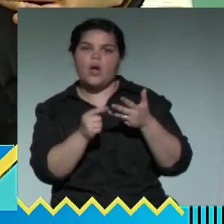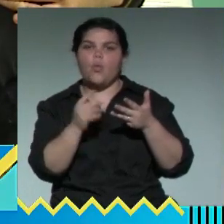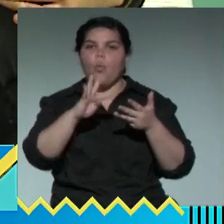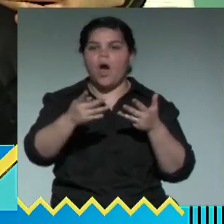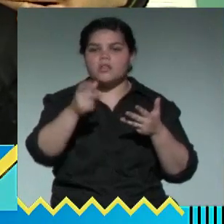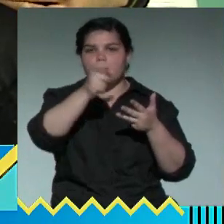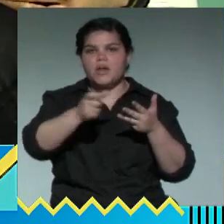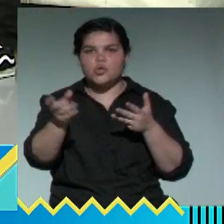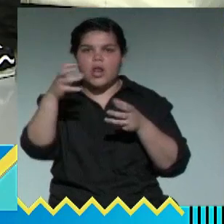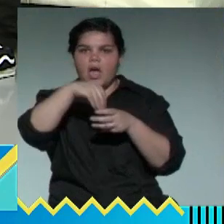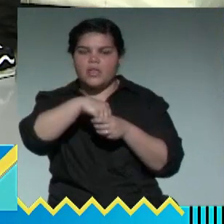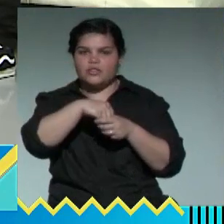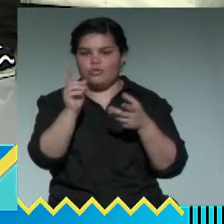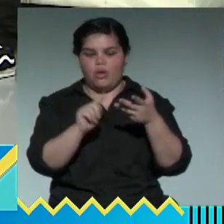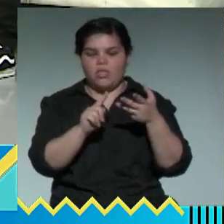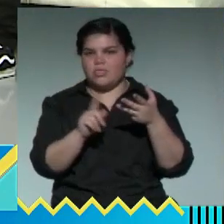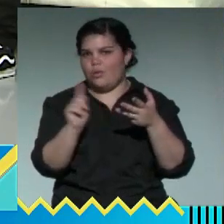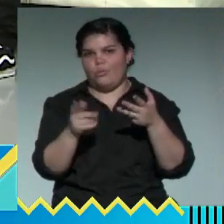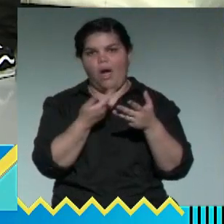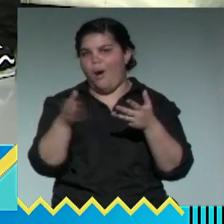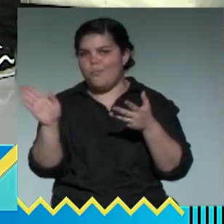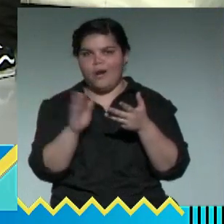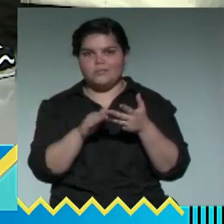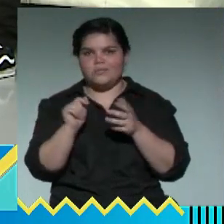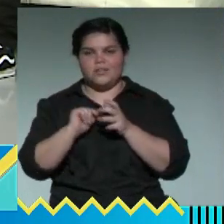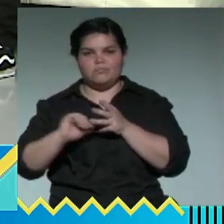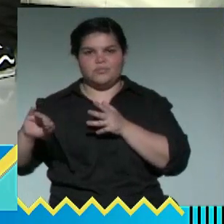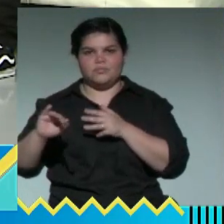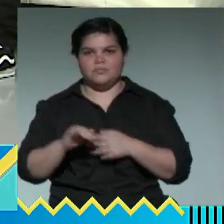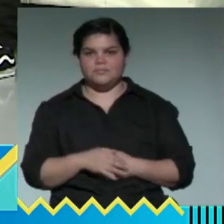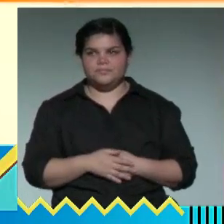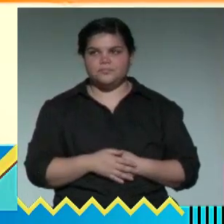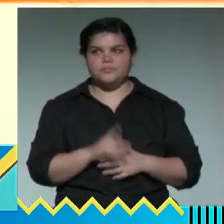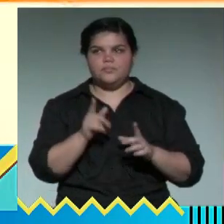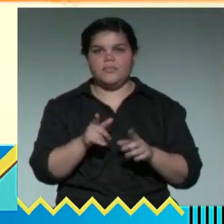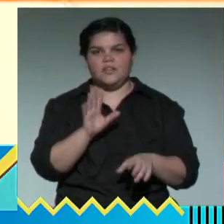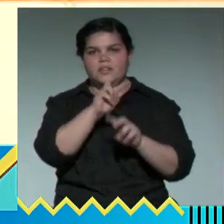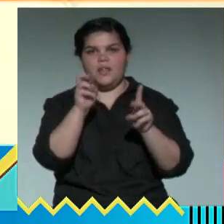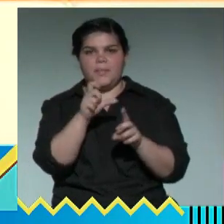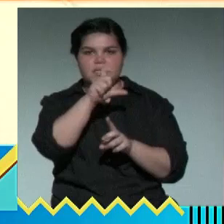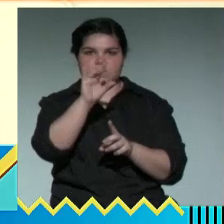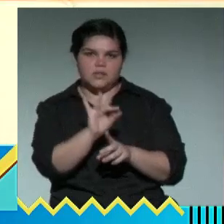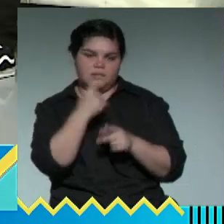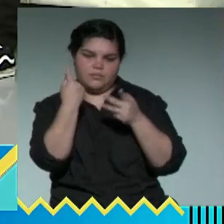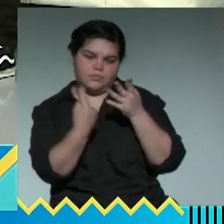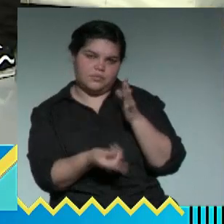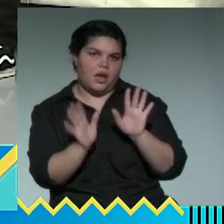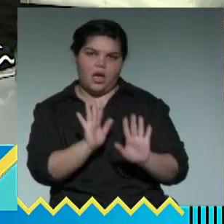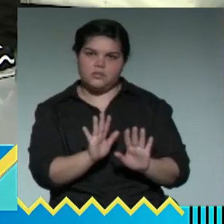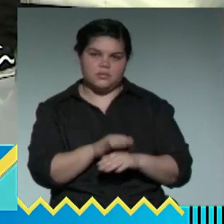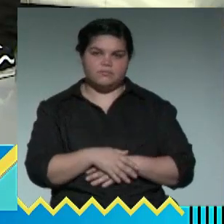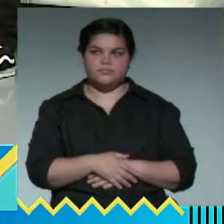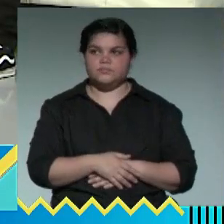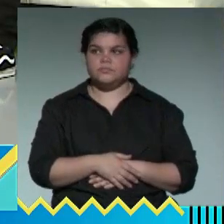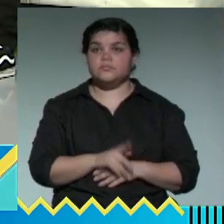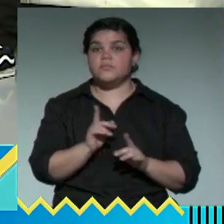bueno, Melero para mí tuvo como mucha importancia en el concepto de los discos y todo eso. Bueno, hablábamos esto del cuarto